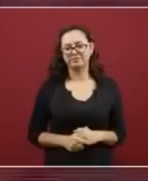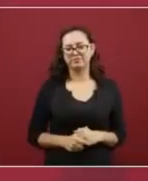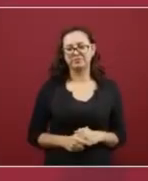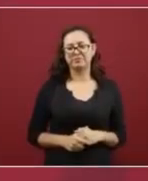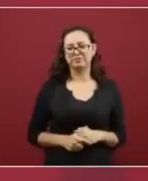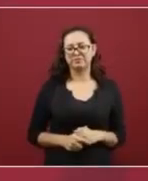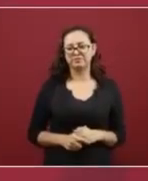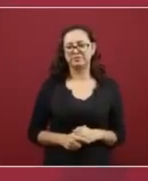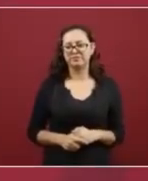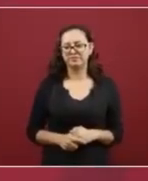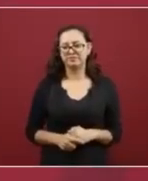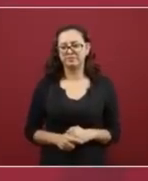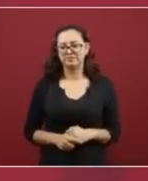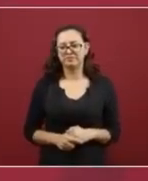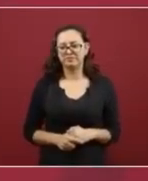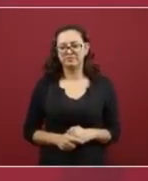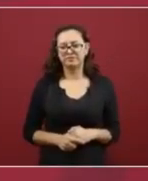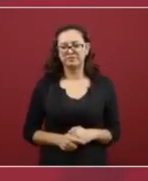de